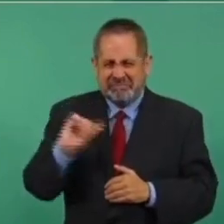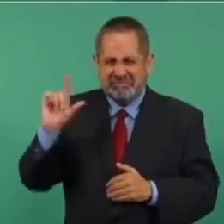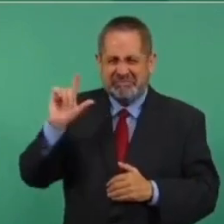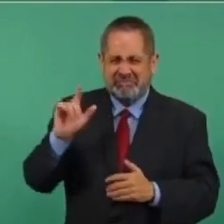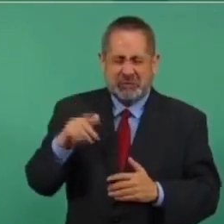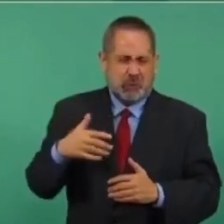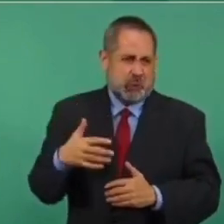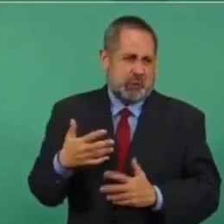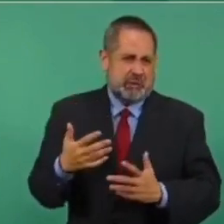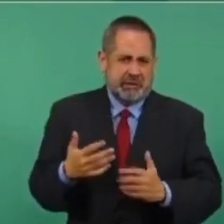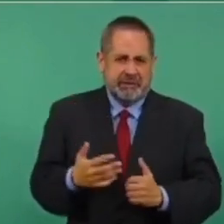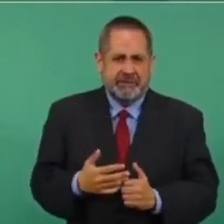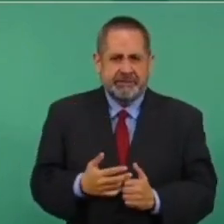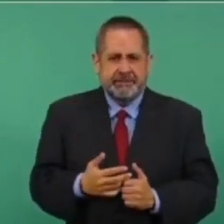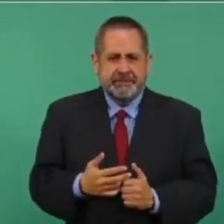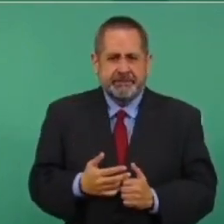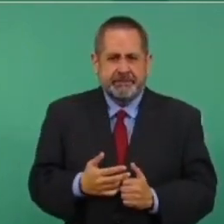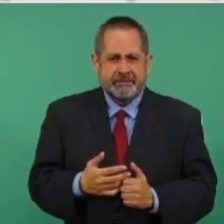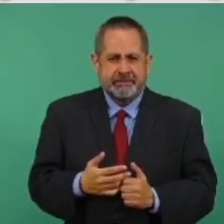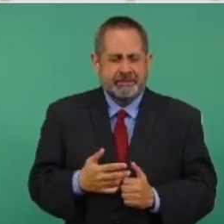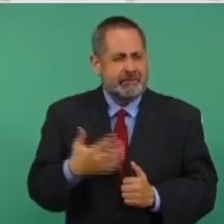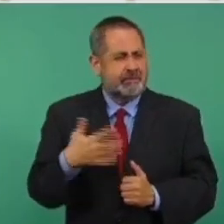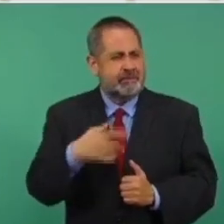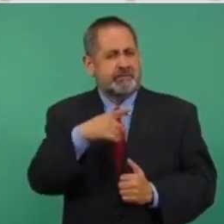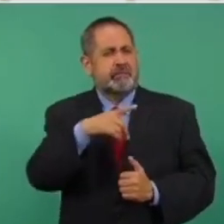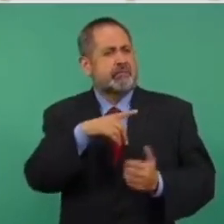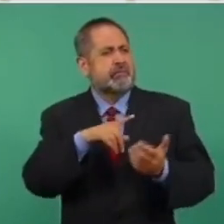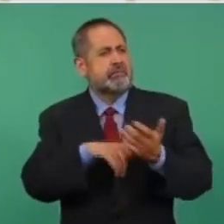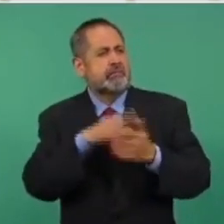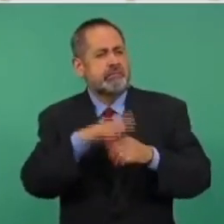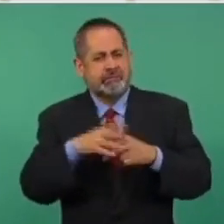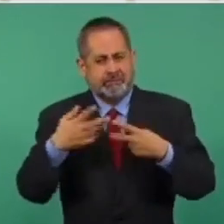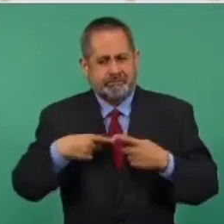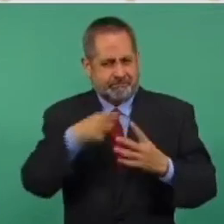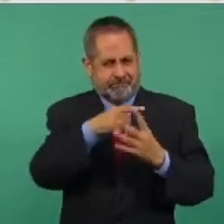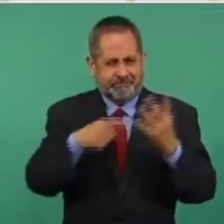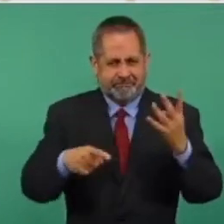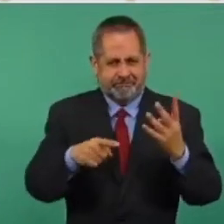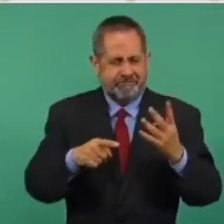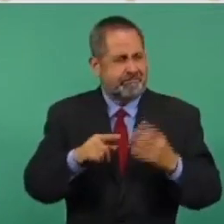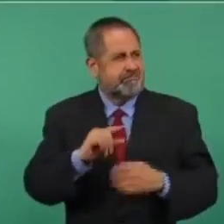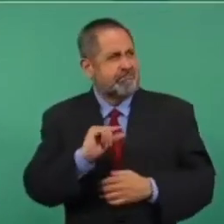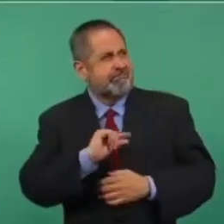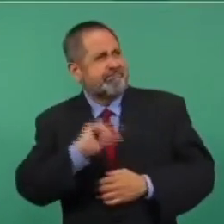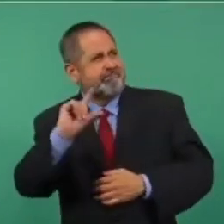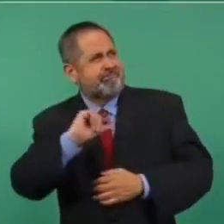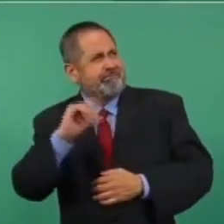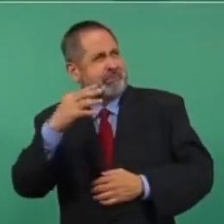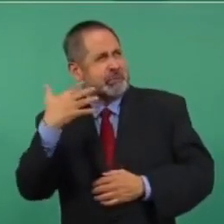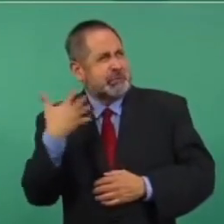porque la grandeza de los hombres no se mide